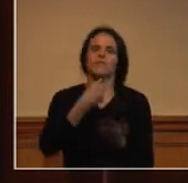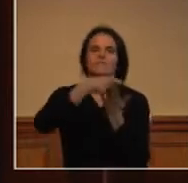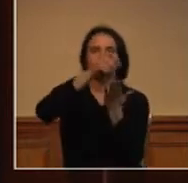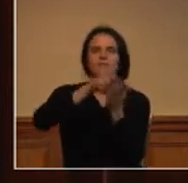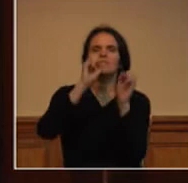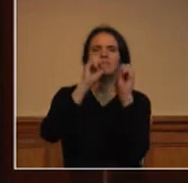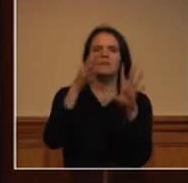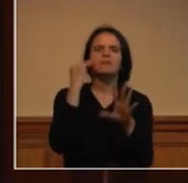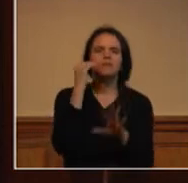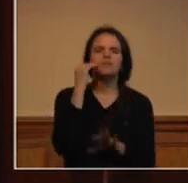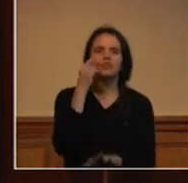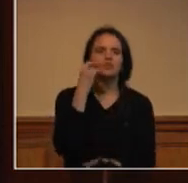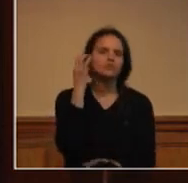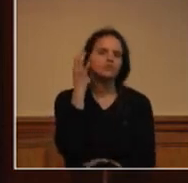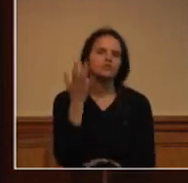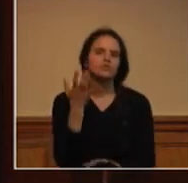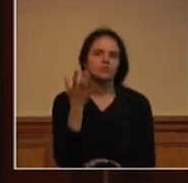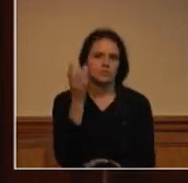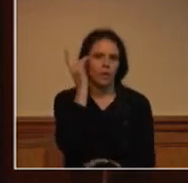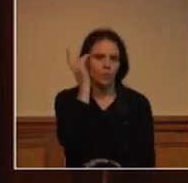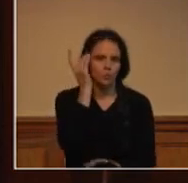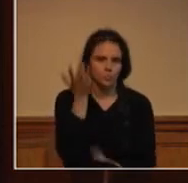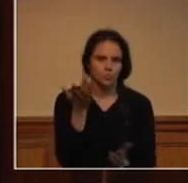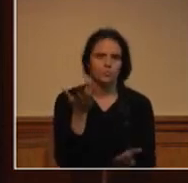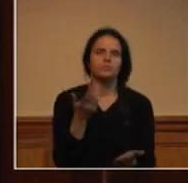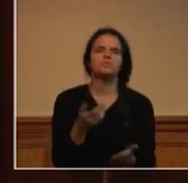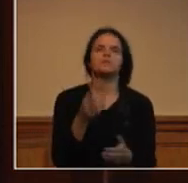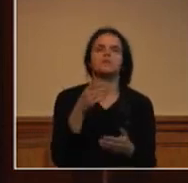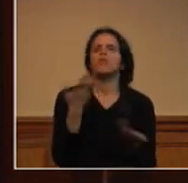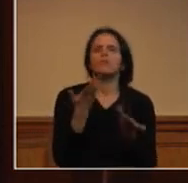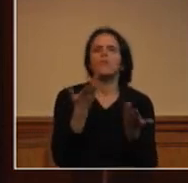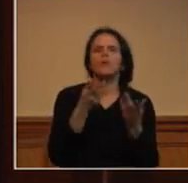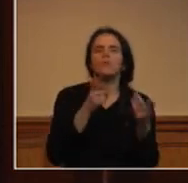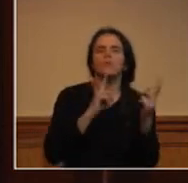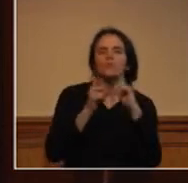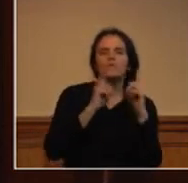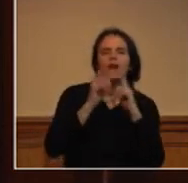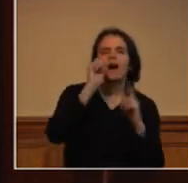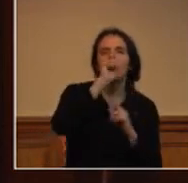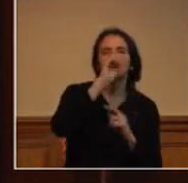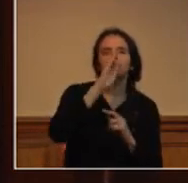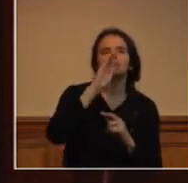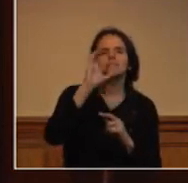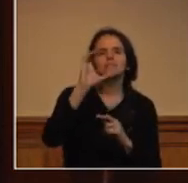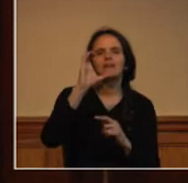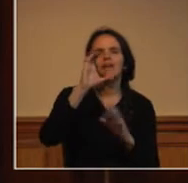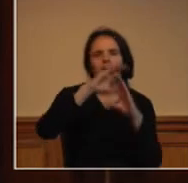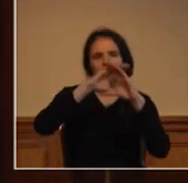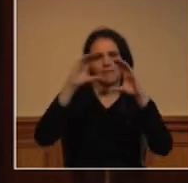10 niñas y niños con síndrome de Down en el ABCDETI tradicional. Y se podrían llegar a